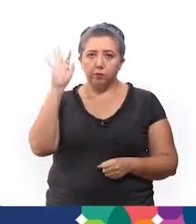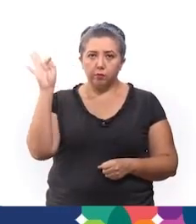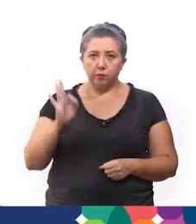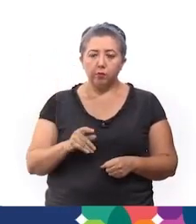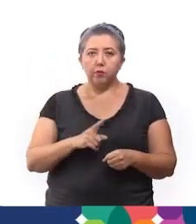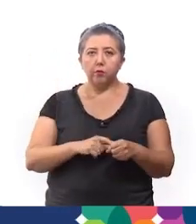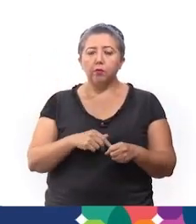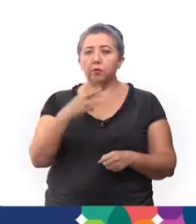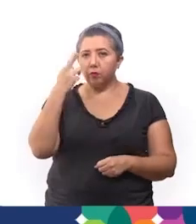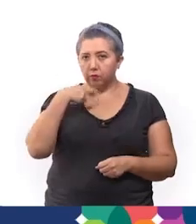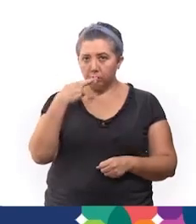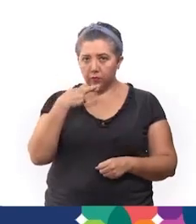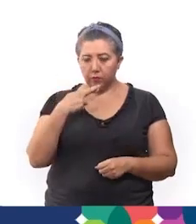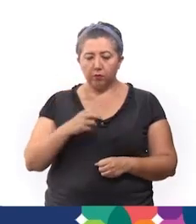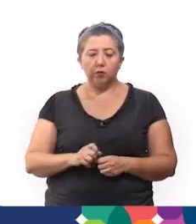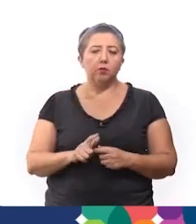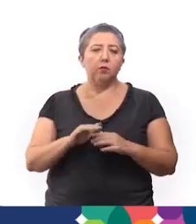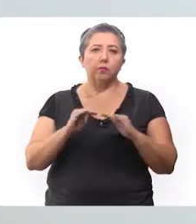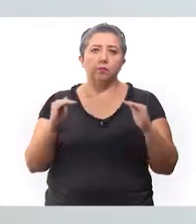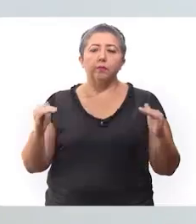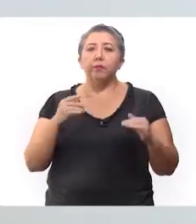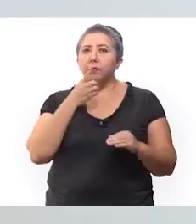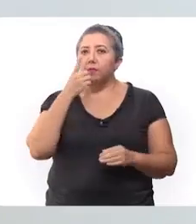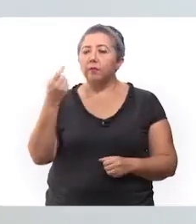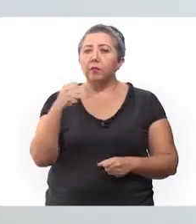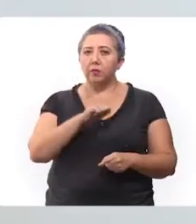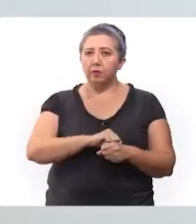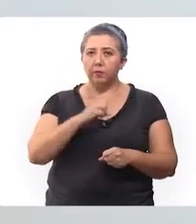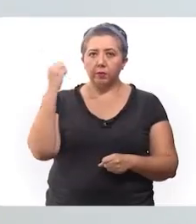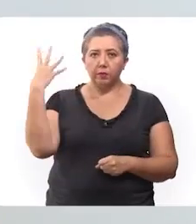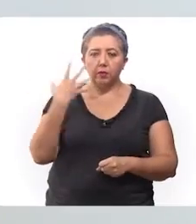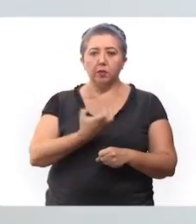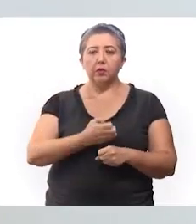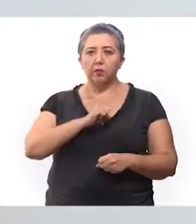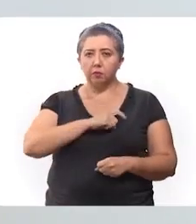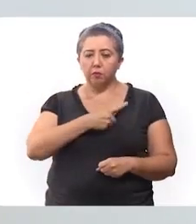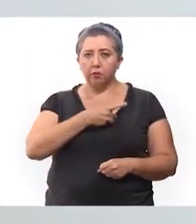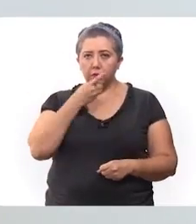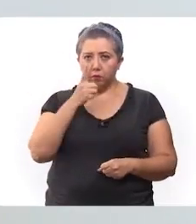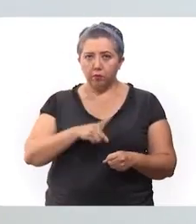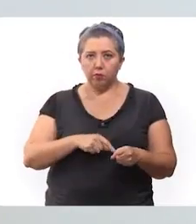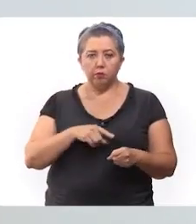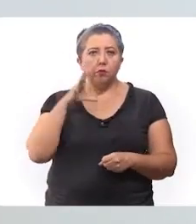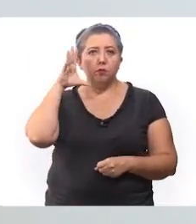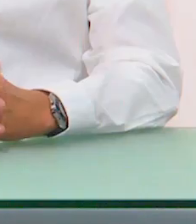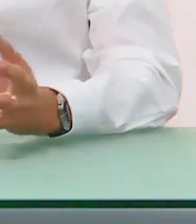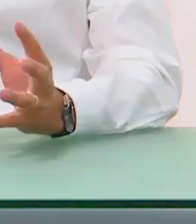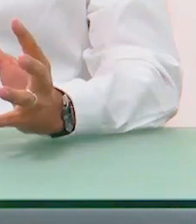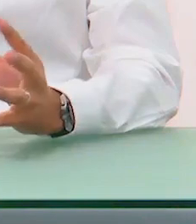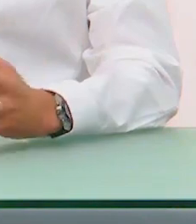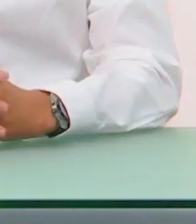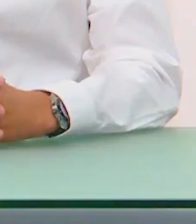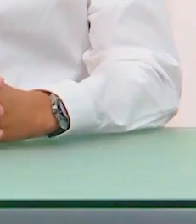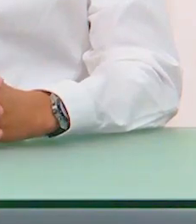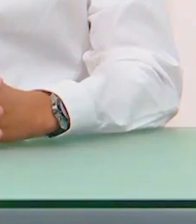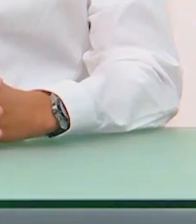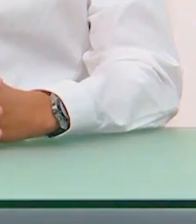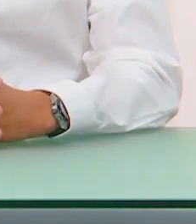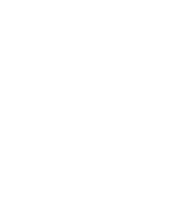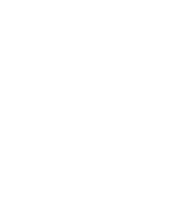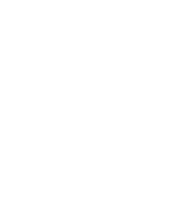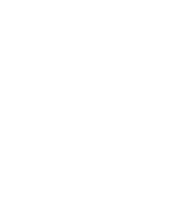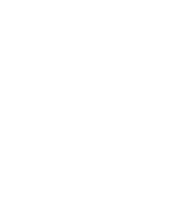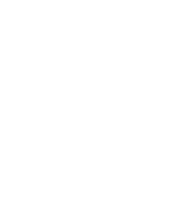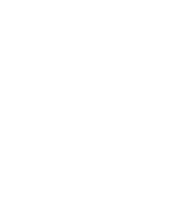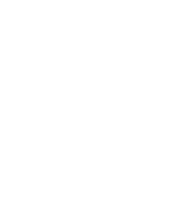42.5%, está en color rojo y estable. Los indicadores semanales del Semáforo Estatal de Salud marcan color naranja. Muchas gracias.